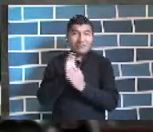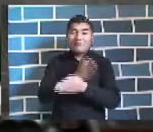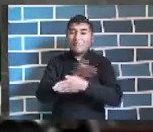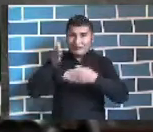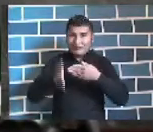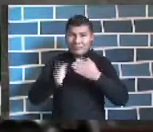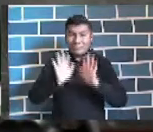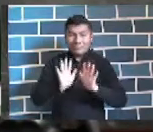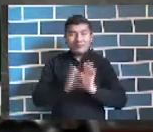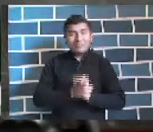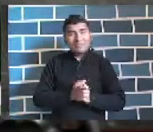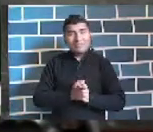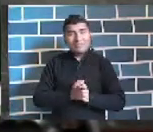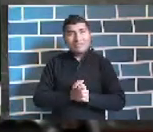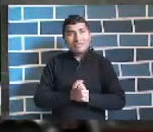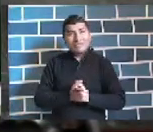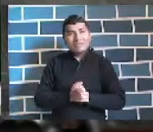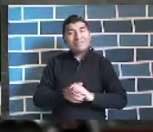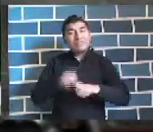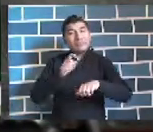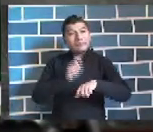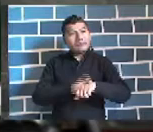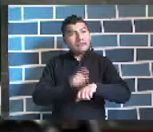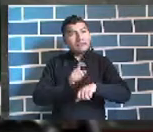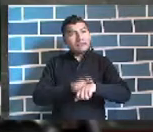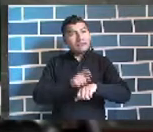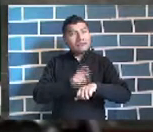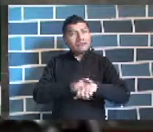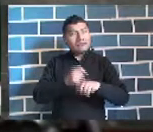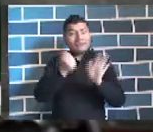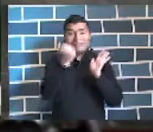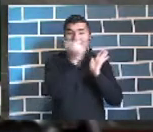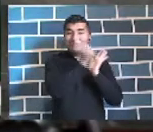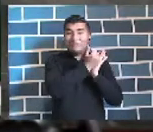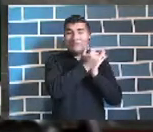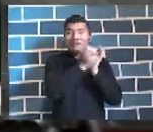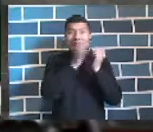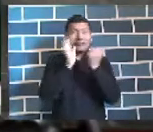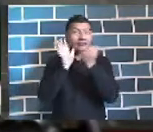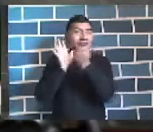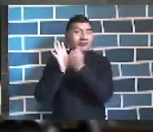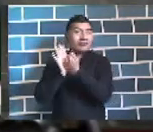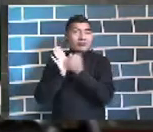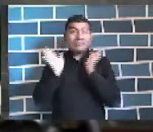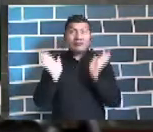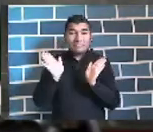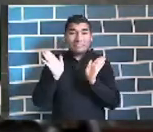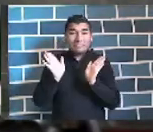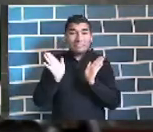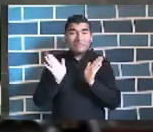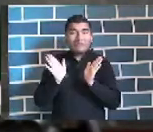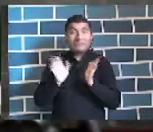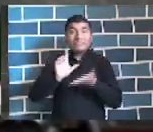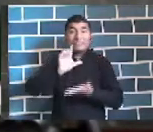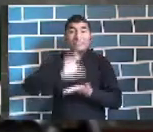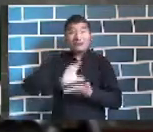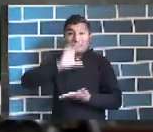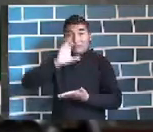Termino. Durante el momento de la crucifixión, el evangelista